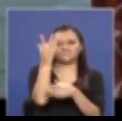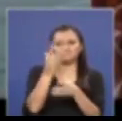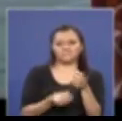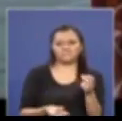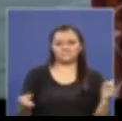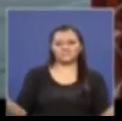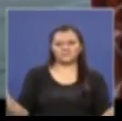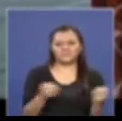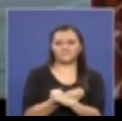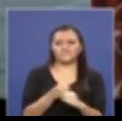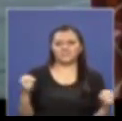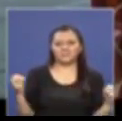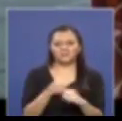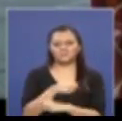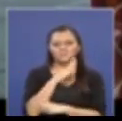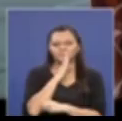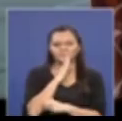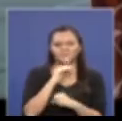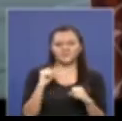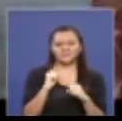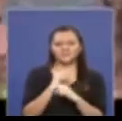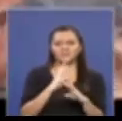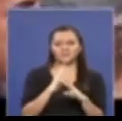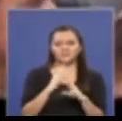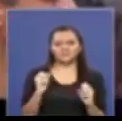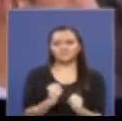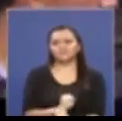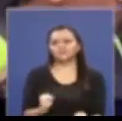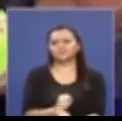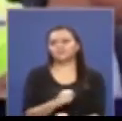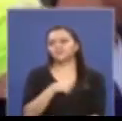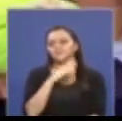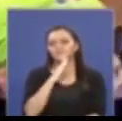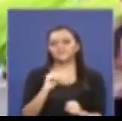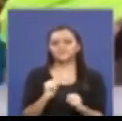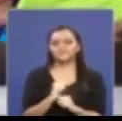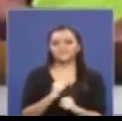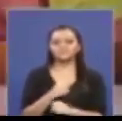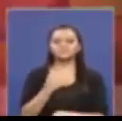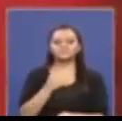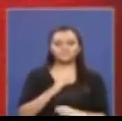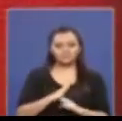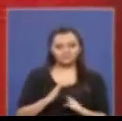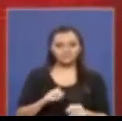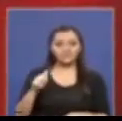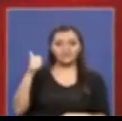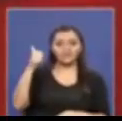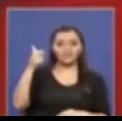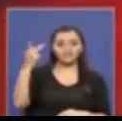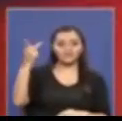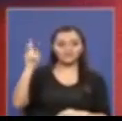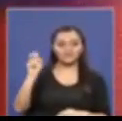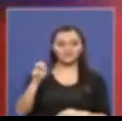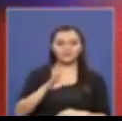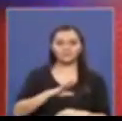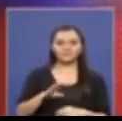fuerte. Bueno, y a las 10:20... Sí,